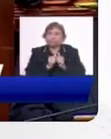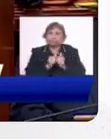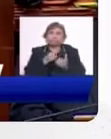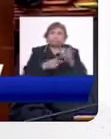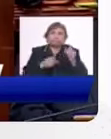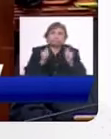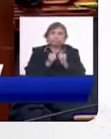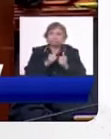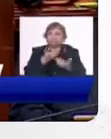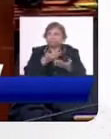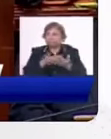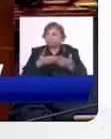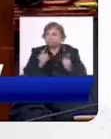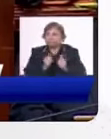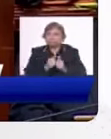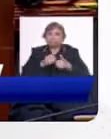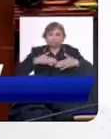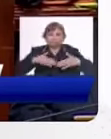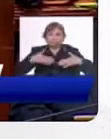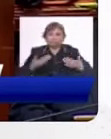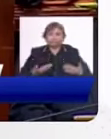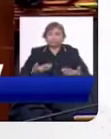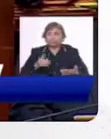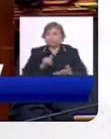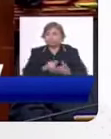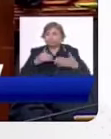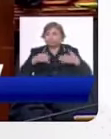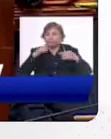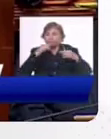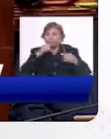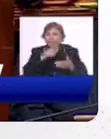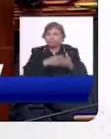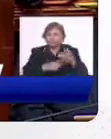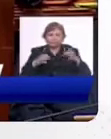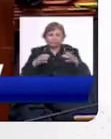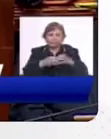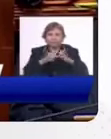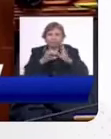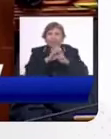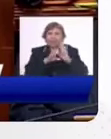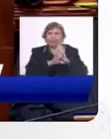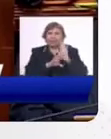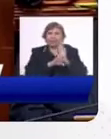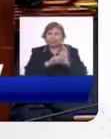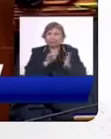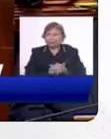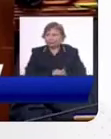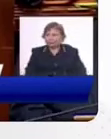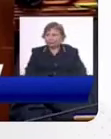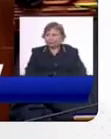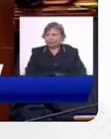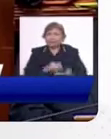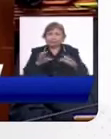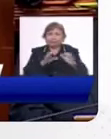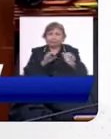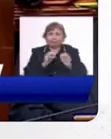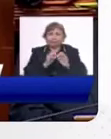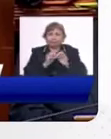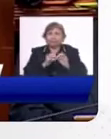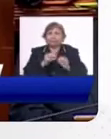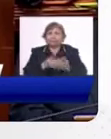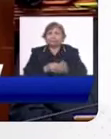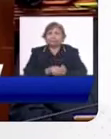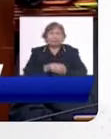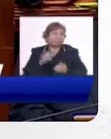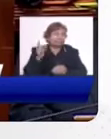que mientras podamos estar en la Comisión de Constitución, las propuestas radicales